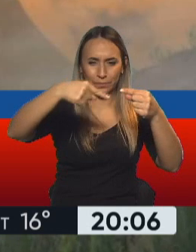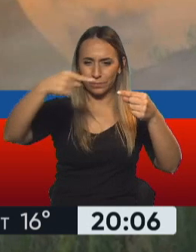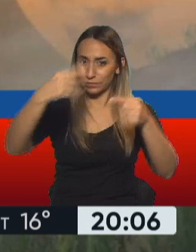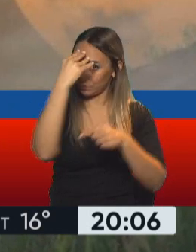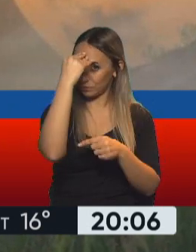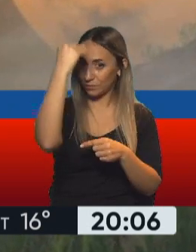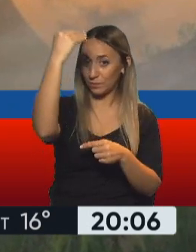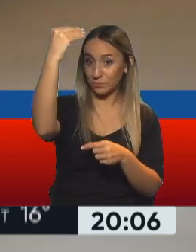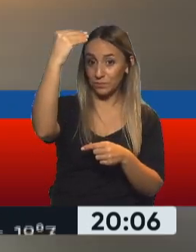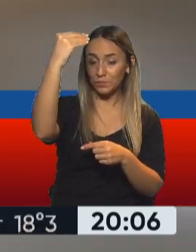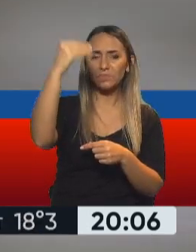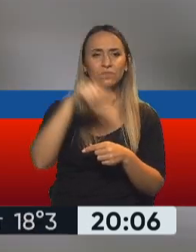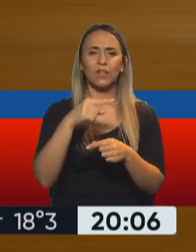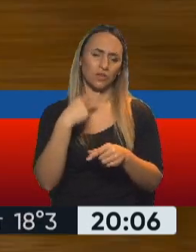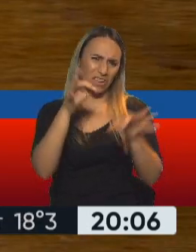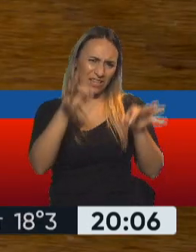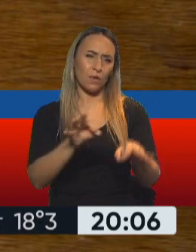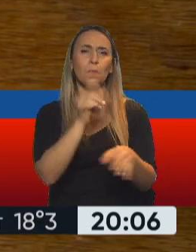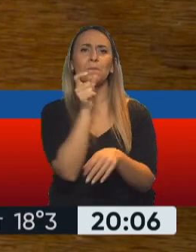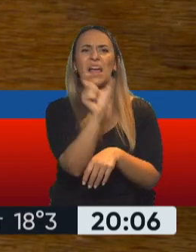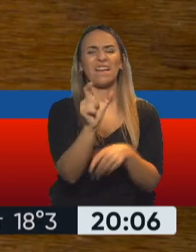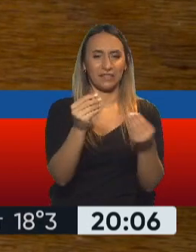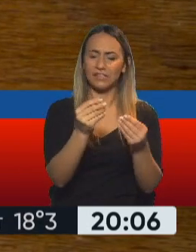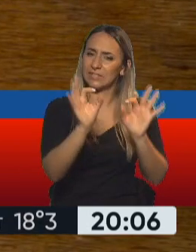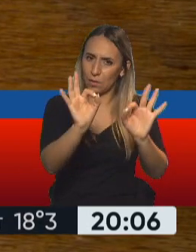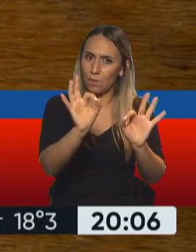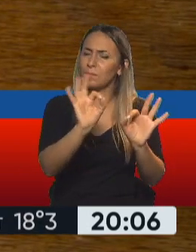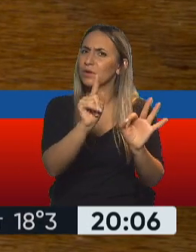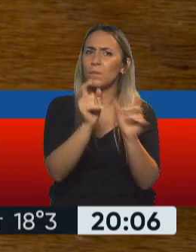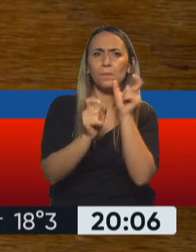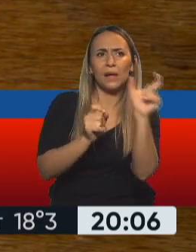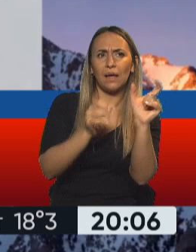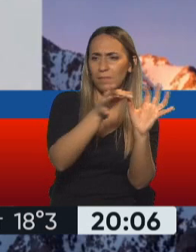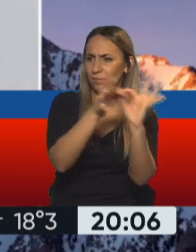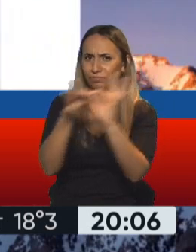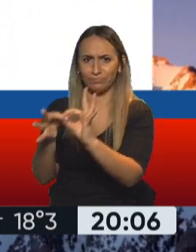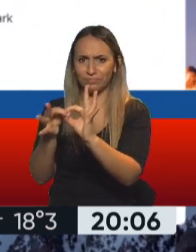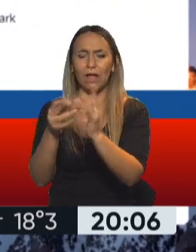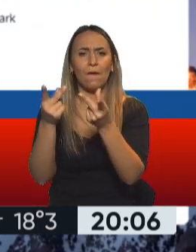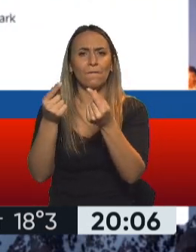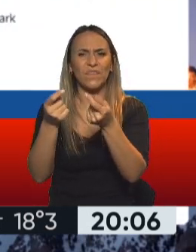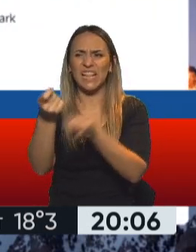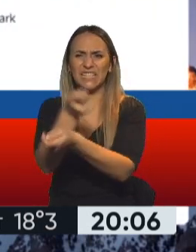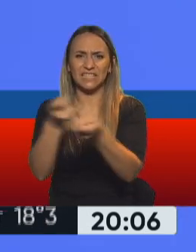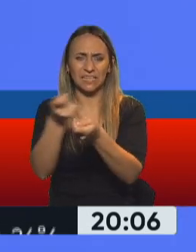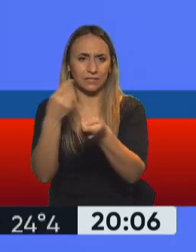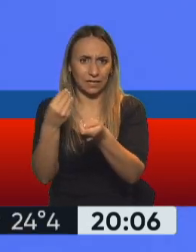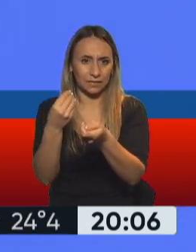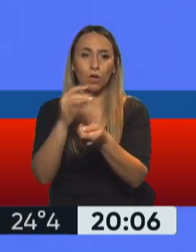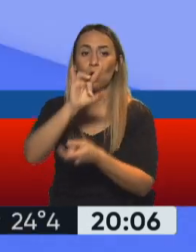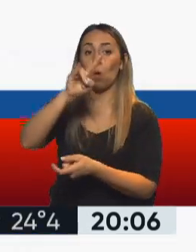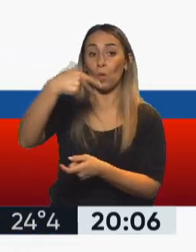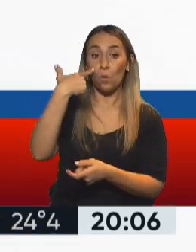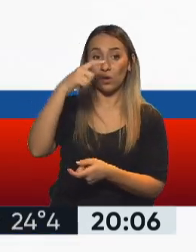aquí todos sabemos de qué se trata. Pero cuando se asocia la palabra al mundo financiero, el unicornio es otra